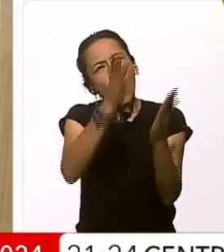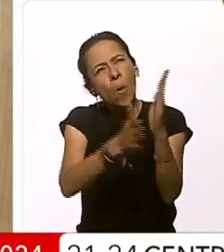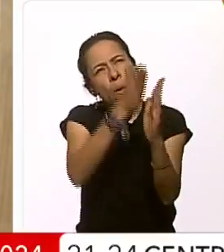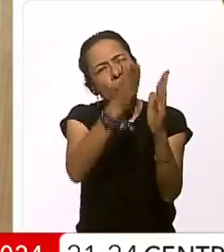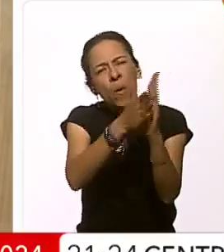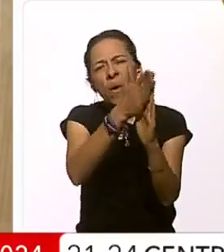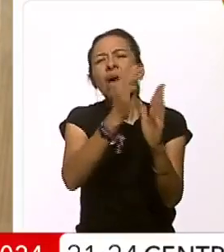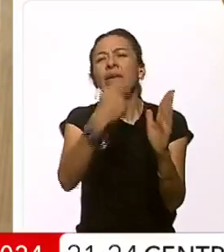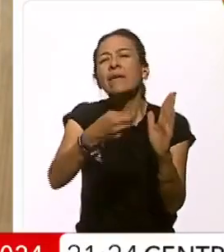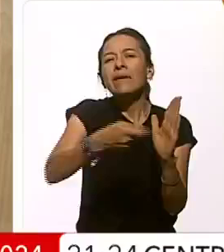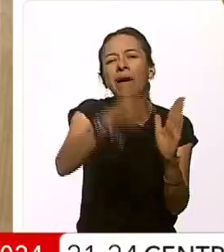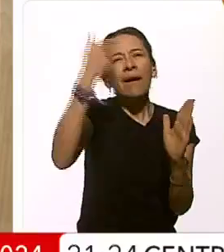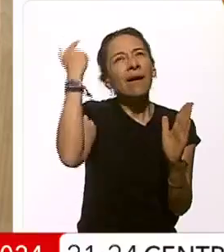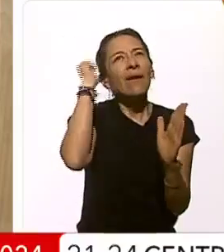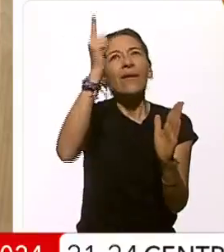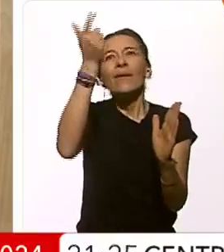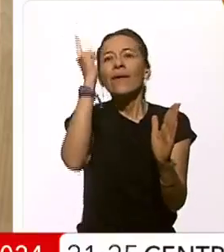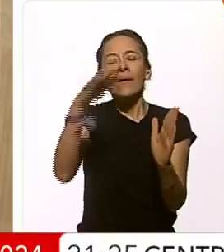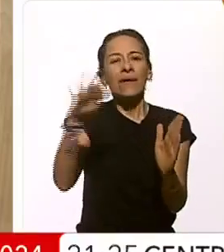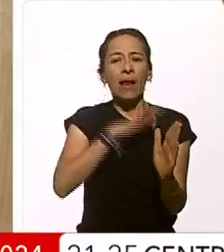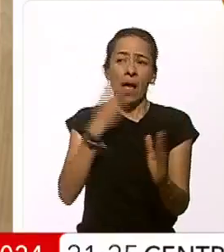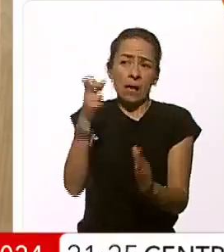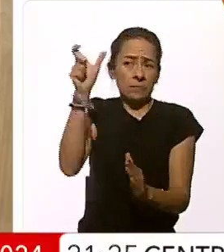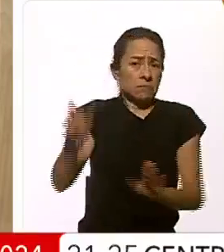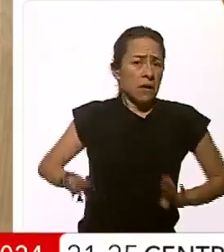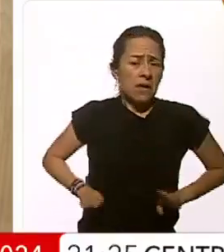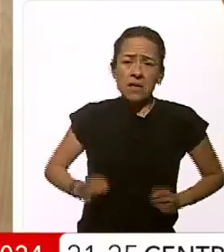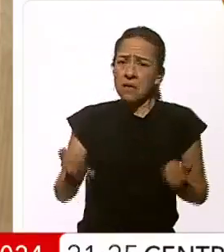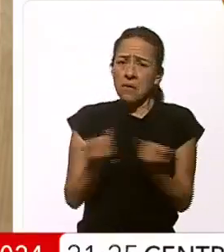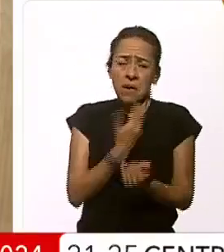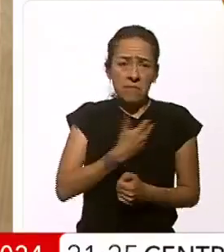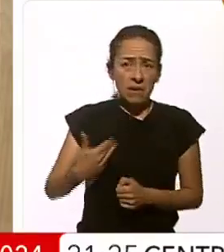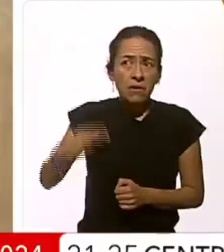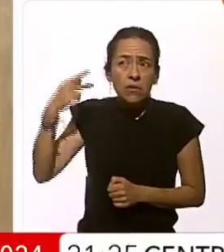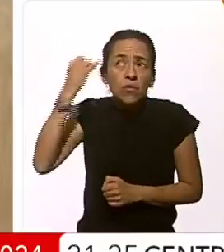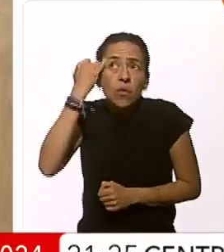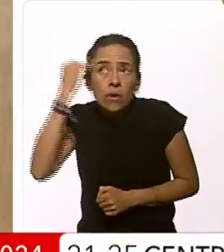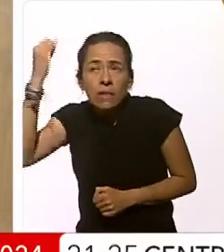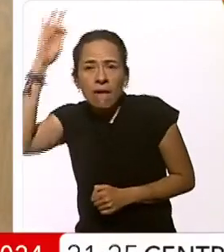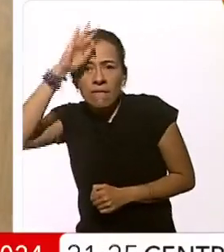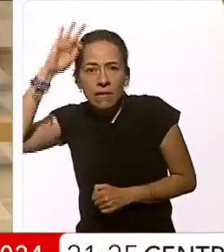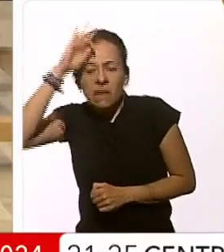que ver con la filosofía del presidente, que es devolver la dignidad a los pueblos y a las